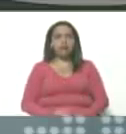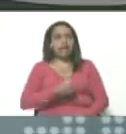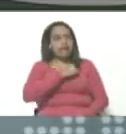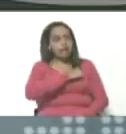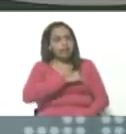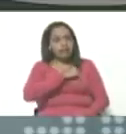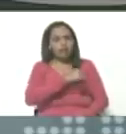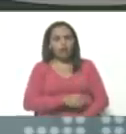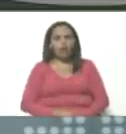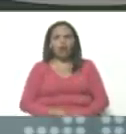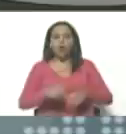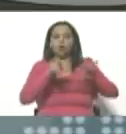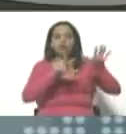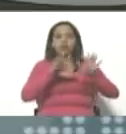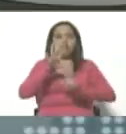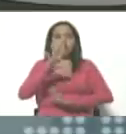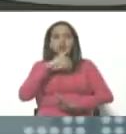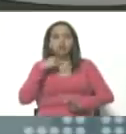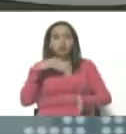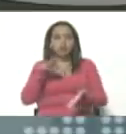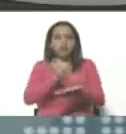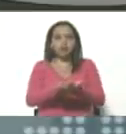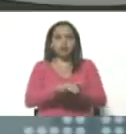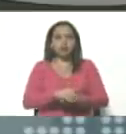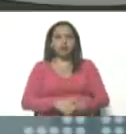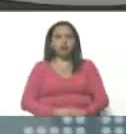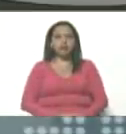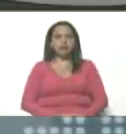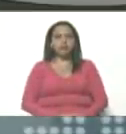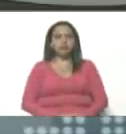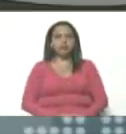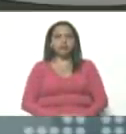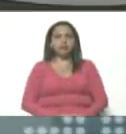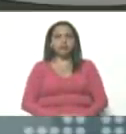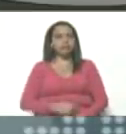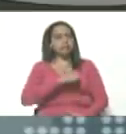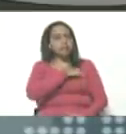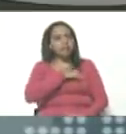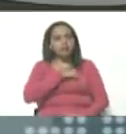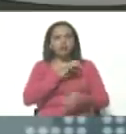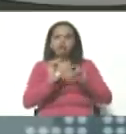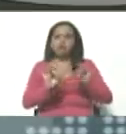Lamentablemente 85 fallecidos, lamentable y dolorosamente.